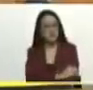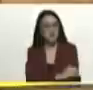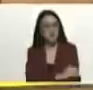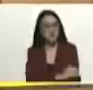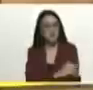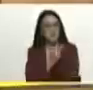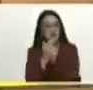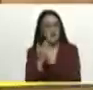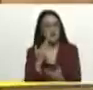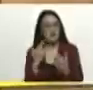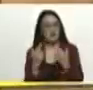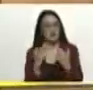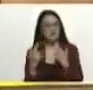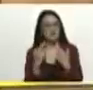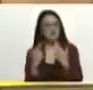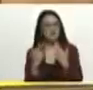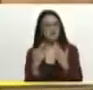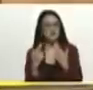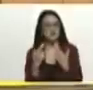calificar las relaciones,